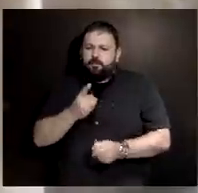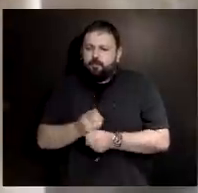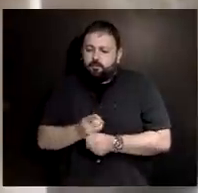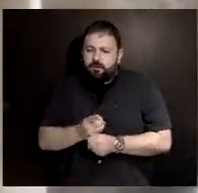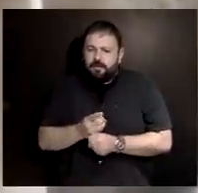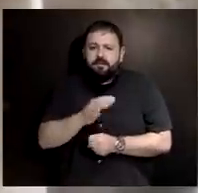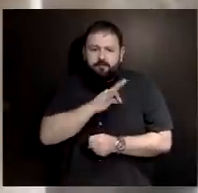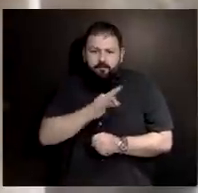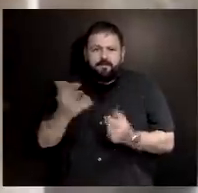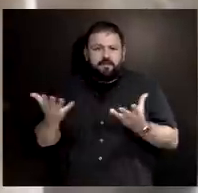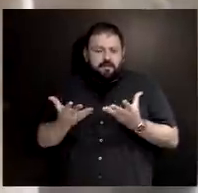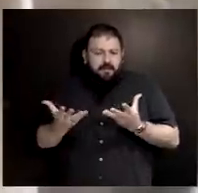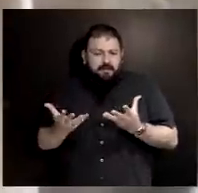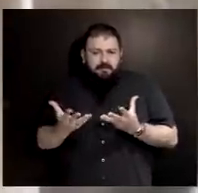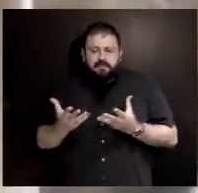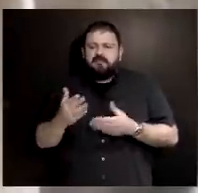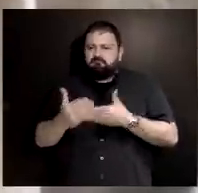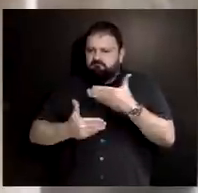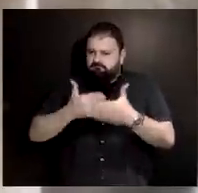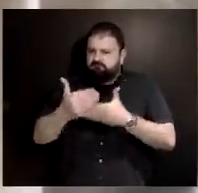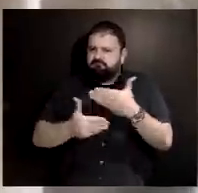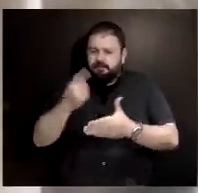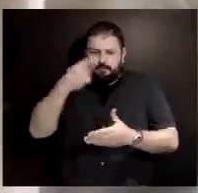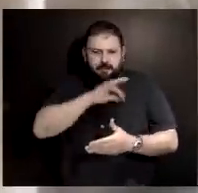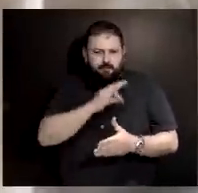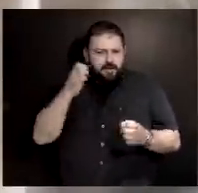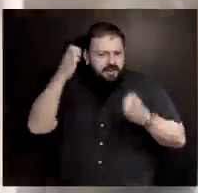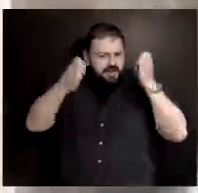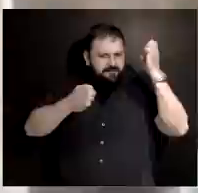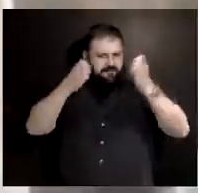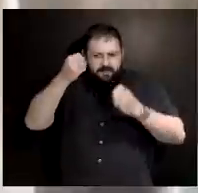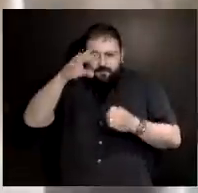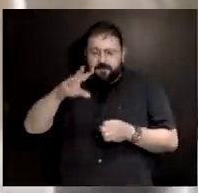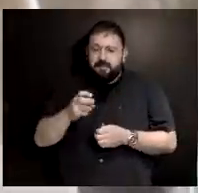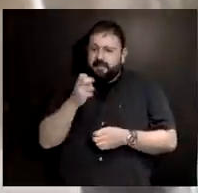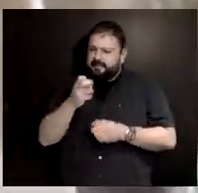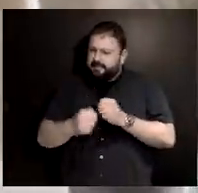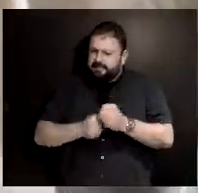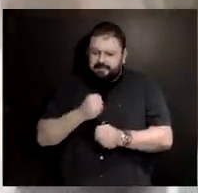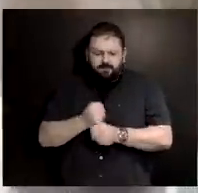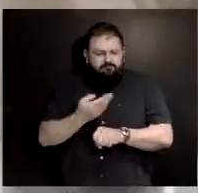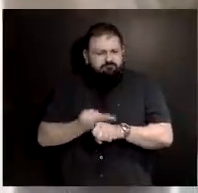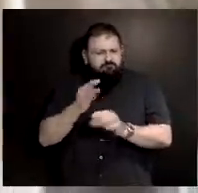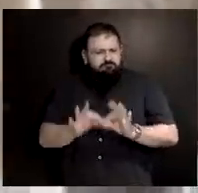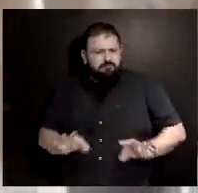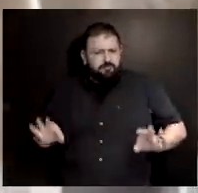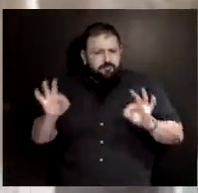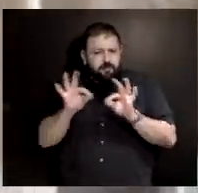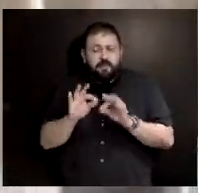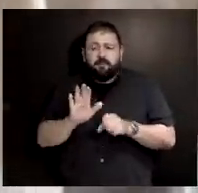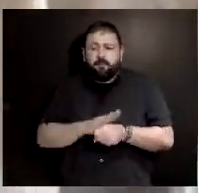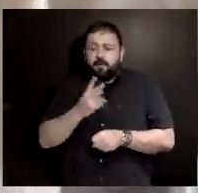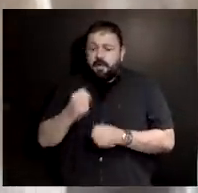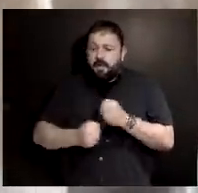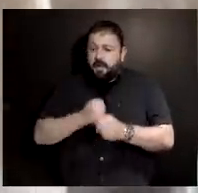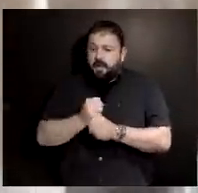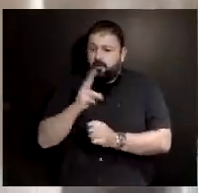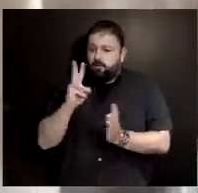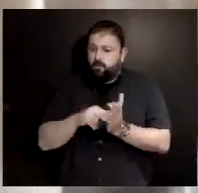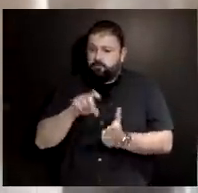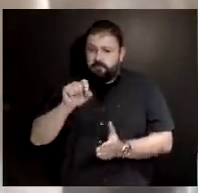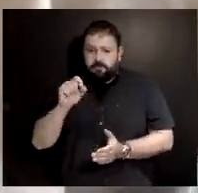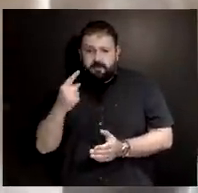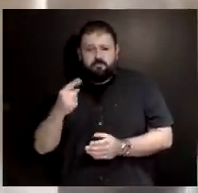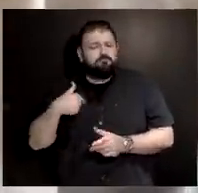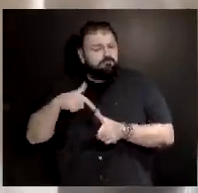estar de alguna u otra forma en los eventos de OmniLife. Este va a ser un año importante, porque el año 2021 tenemos que